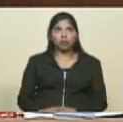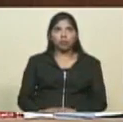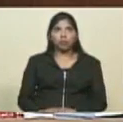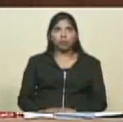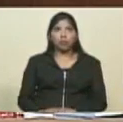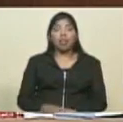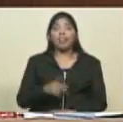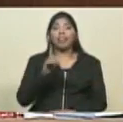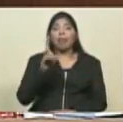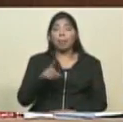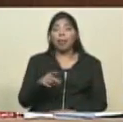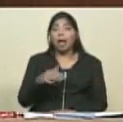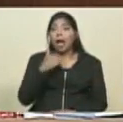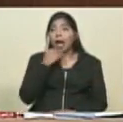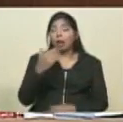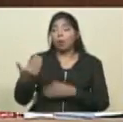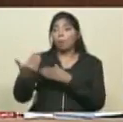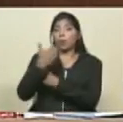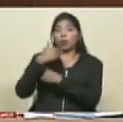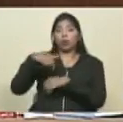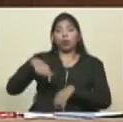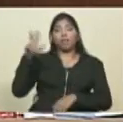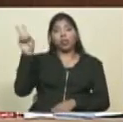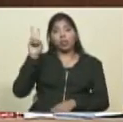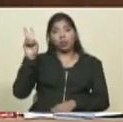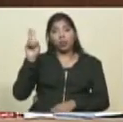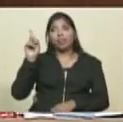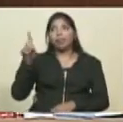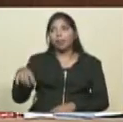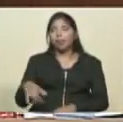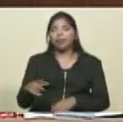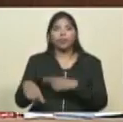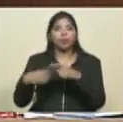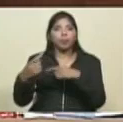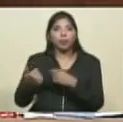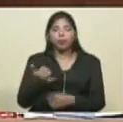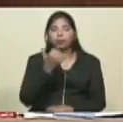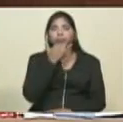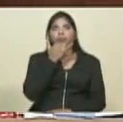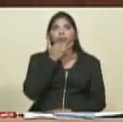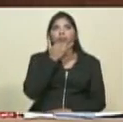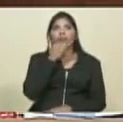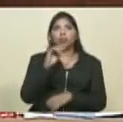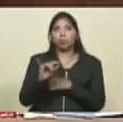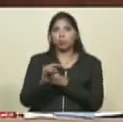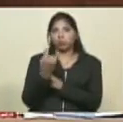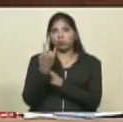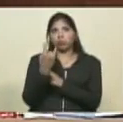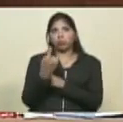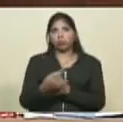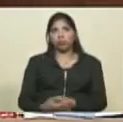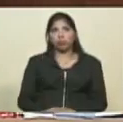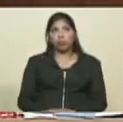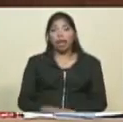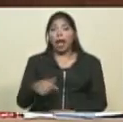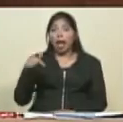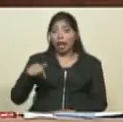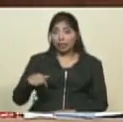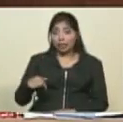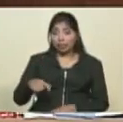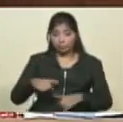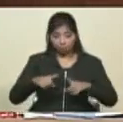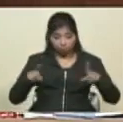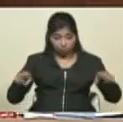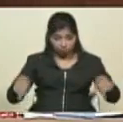error también en la historia de su proceso de desintegración. Así que desde Venezuela y desde esta Asamblea